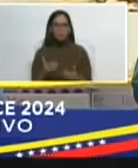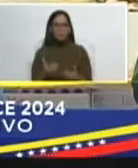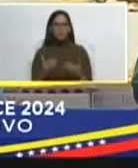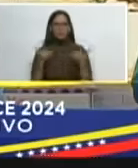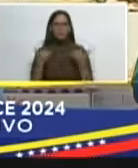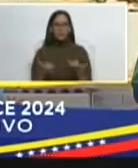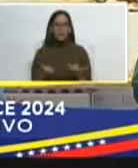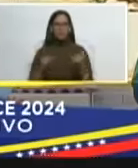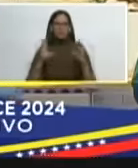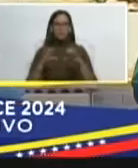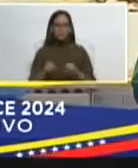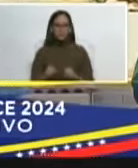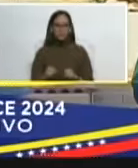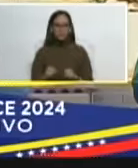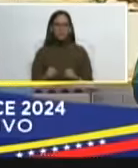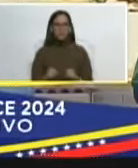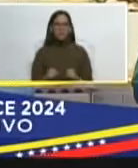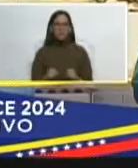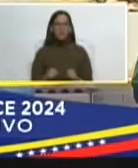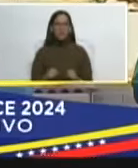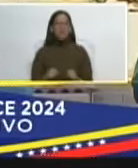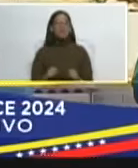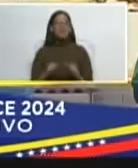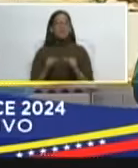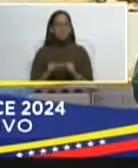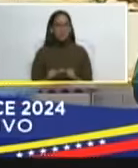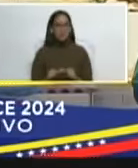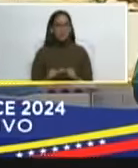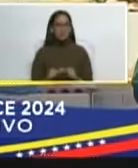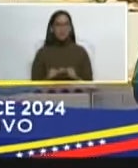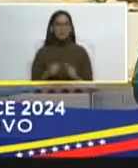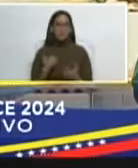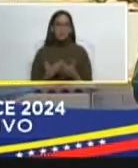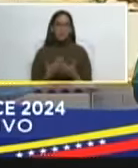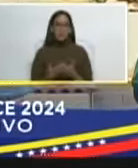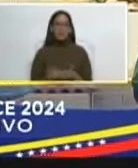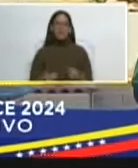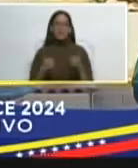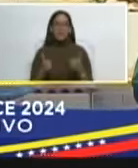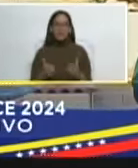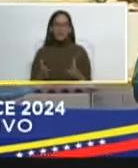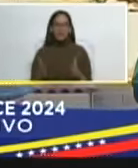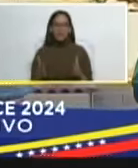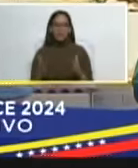sólidas, firmes. Ahora nos proponemos más ganancias,